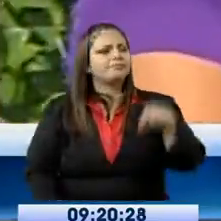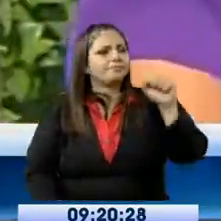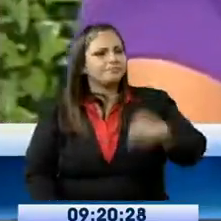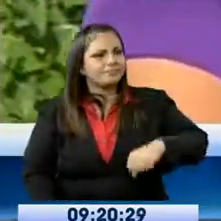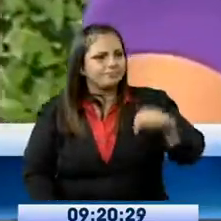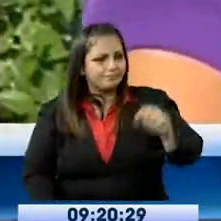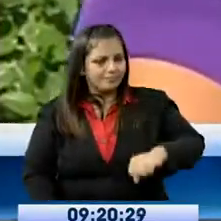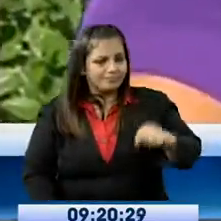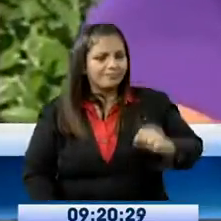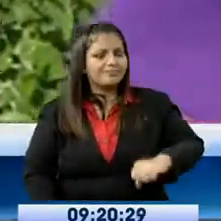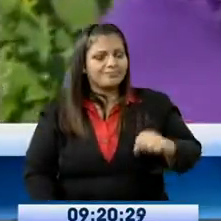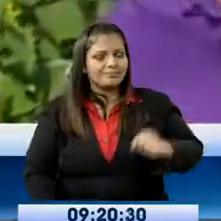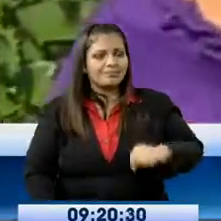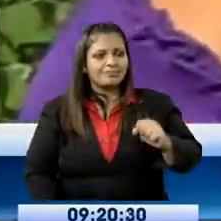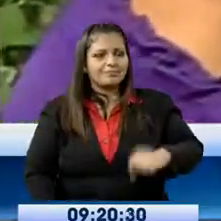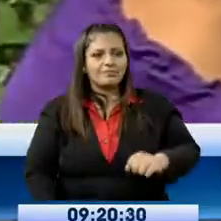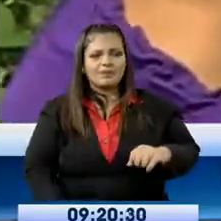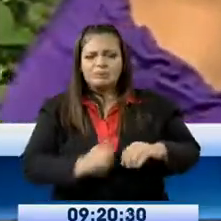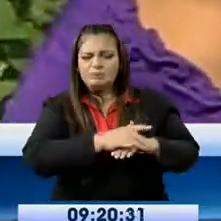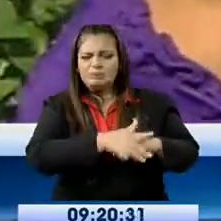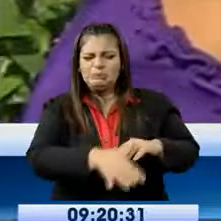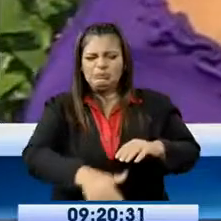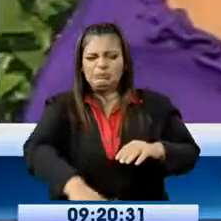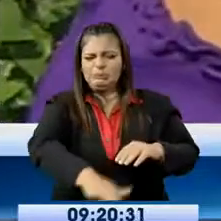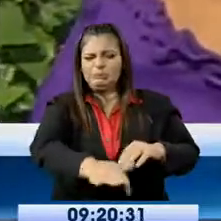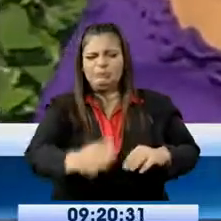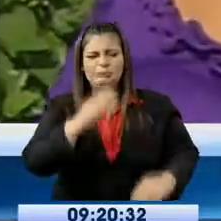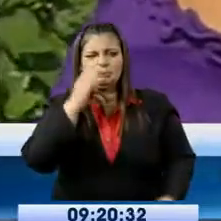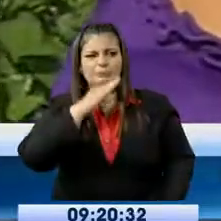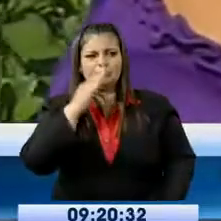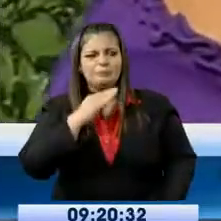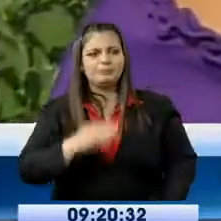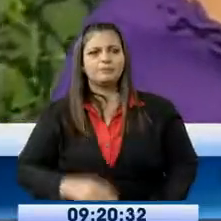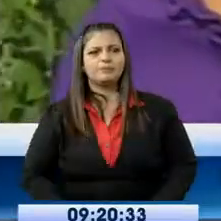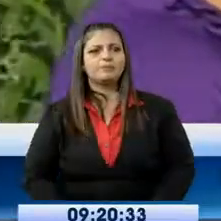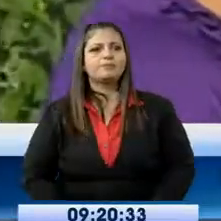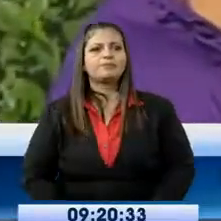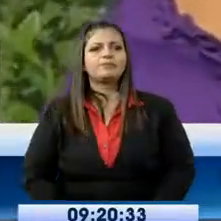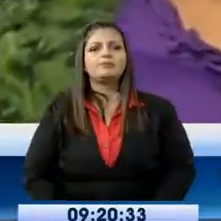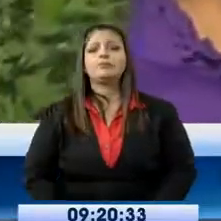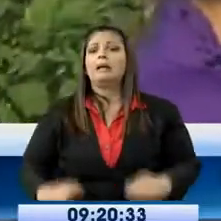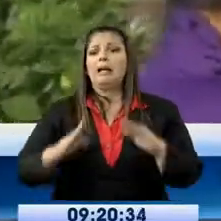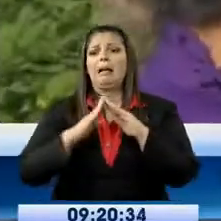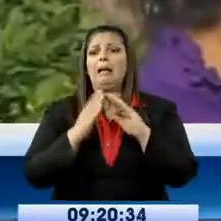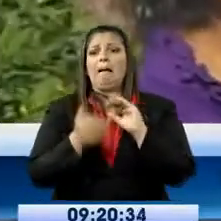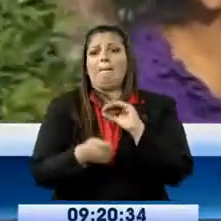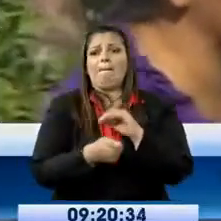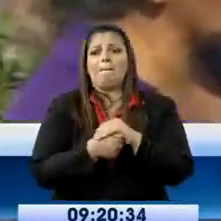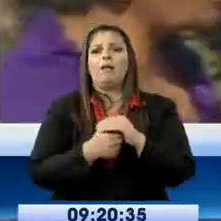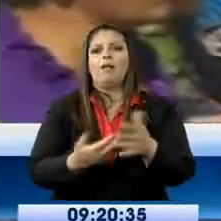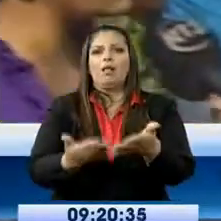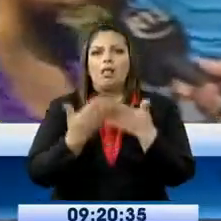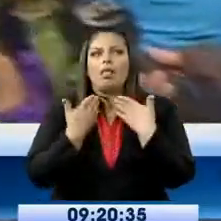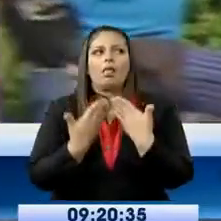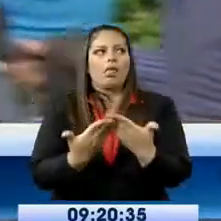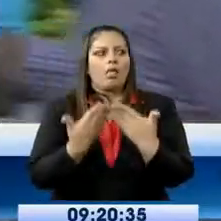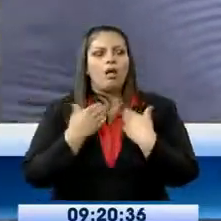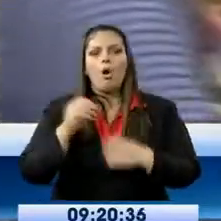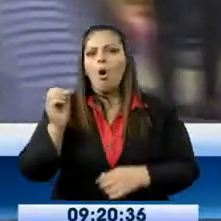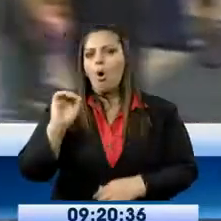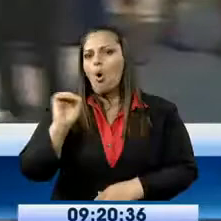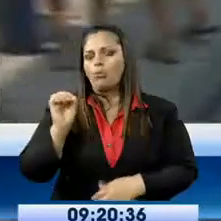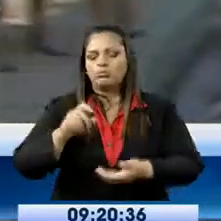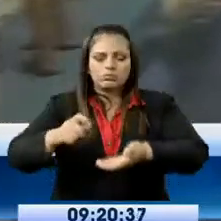está rebosando. Y nosotros, amigo, todo esto, nosotros vivimos encerrados con tremendo calor, no podemos comer tranquilo,